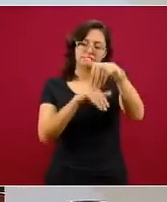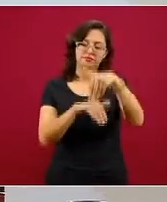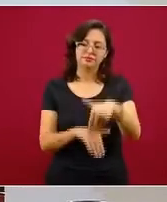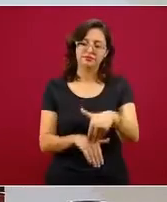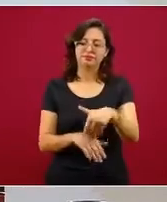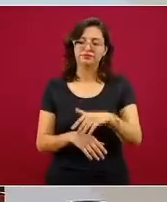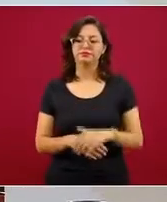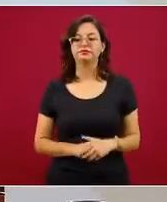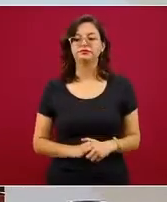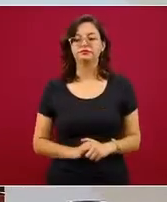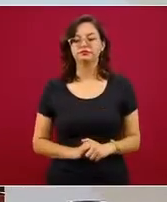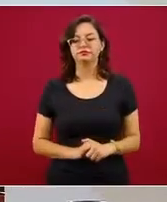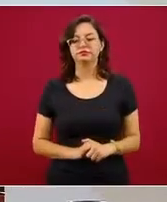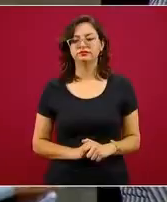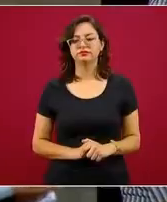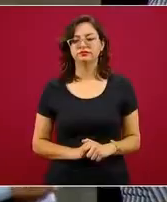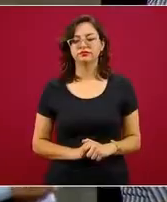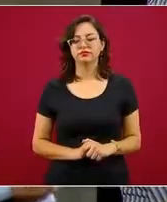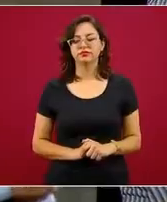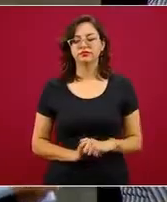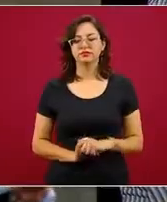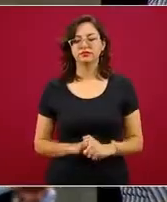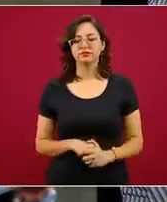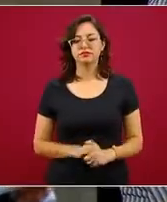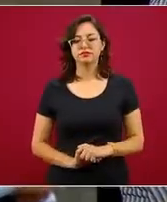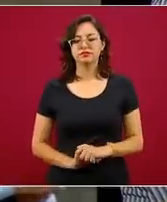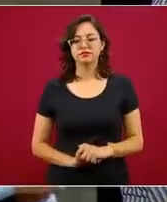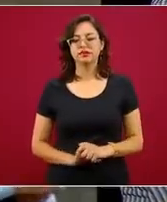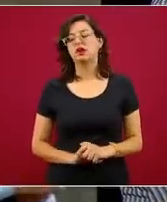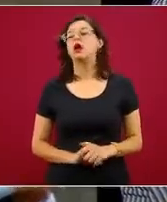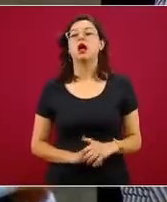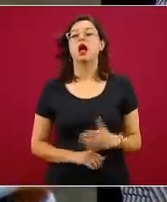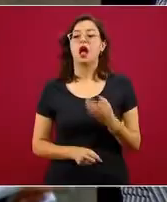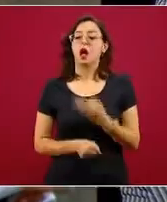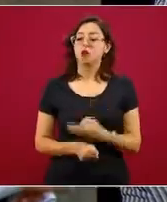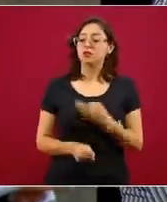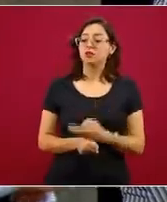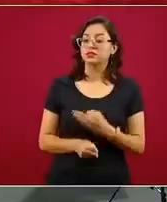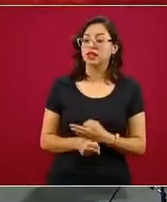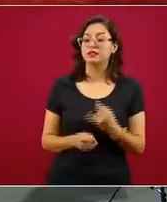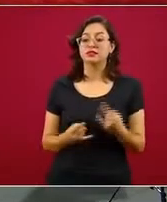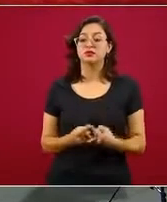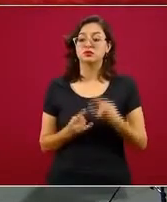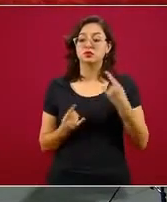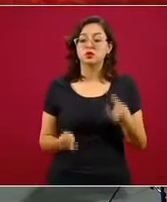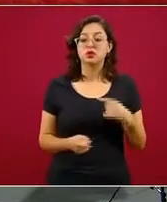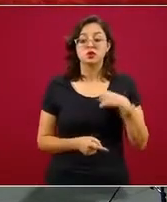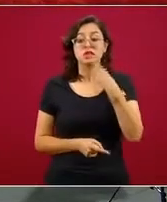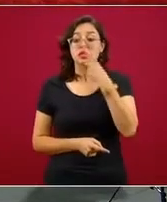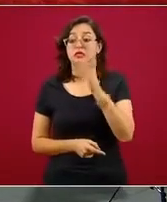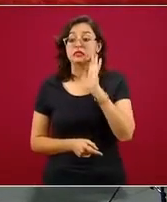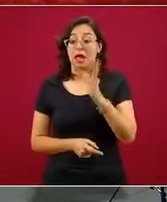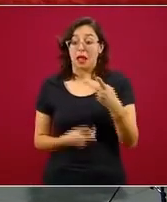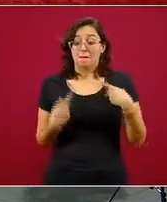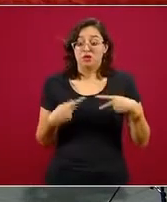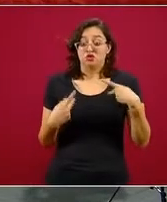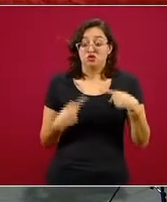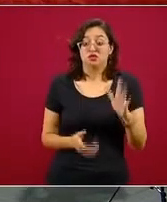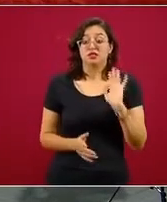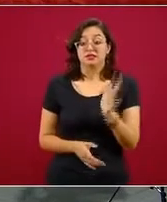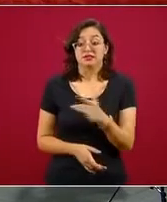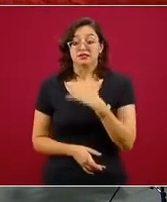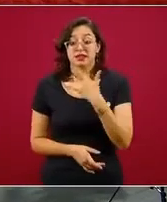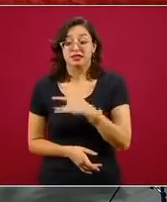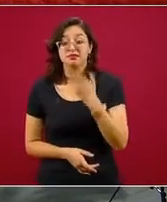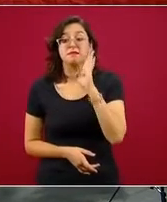condiciones. Las historias que yo le comparto, subsecretario, ya son de personas que tenían los síntomas, ya con